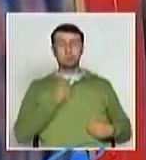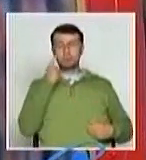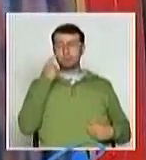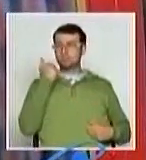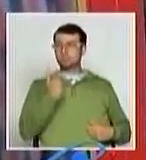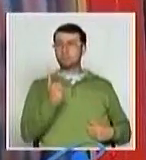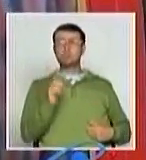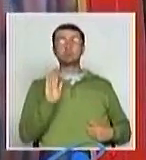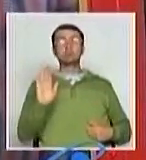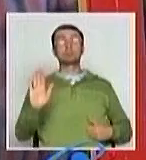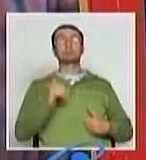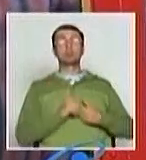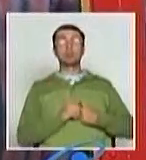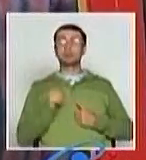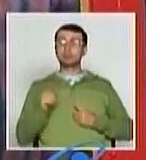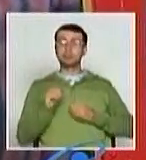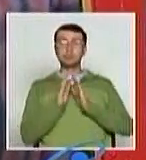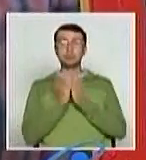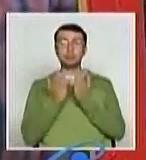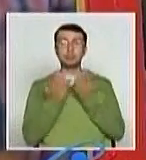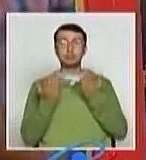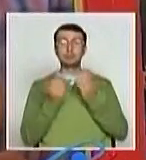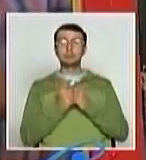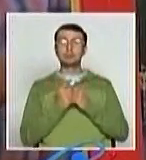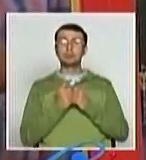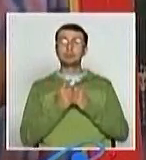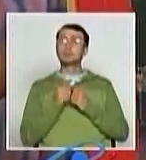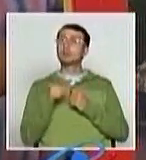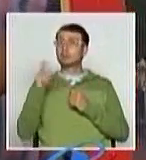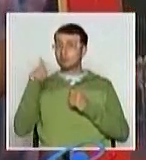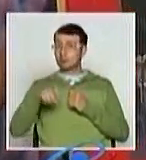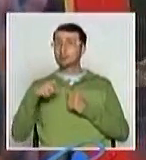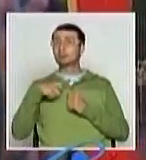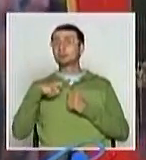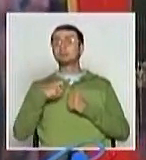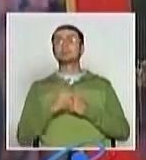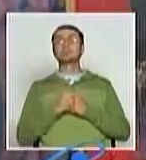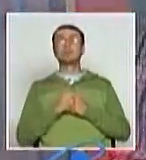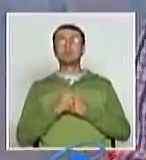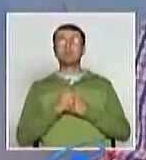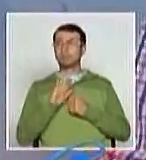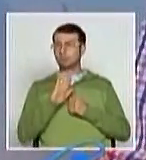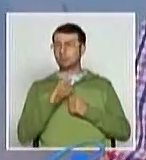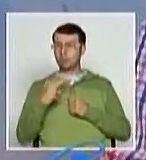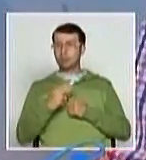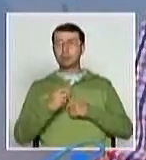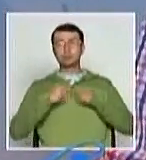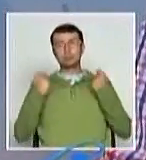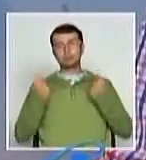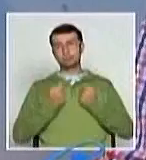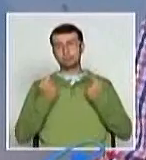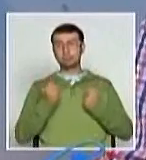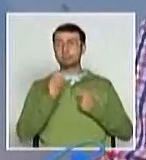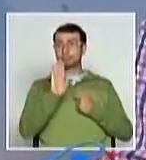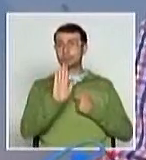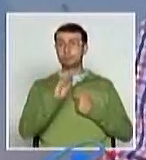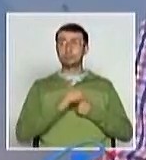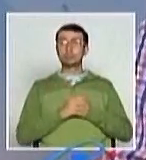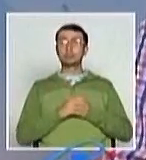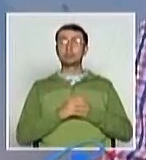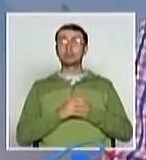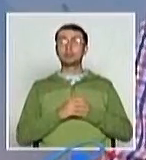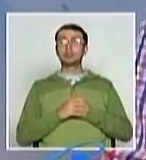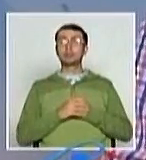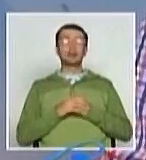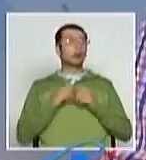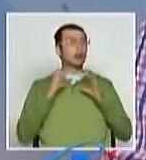maravilloso un libro libro que que también deberían de tener ustedes vamos a ir a este corte de comerciales y vamos a